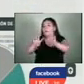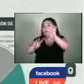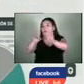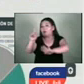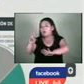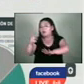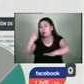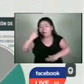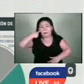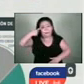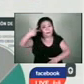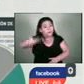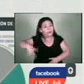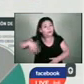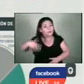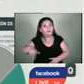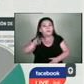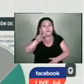en estado grave,